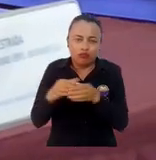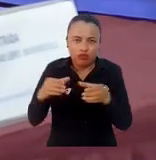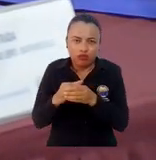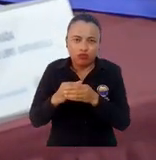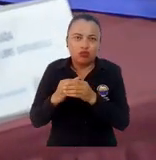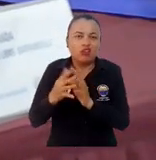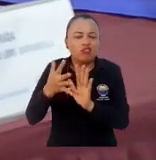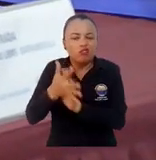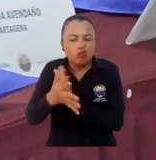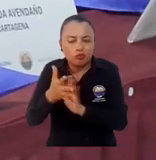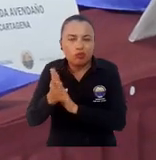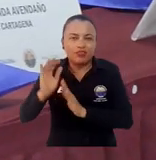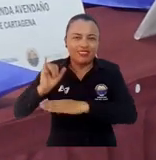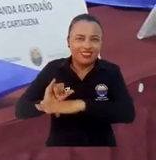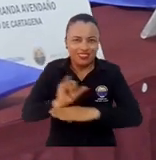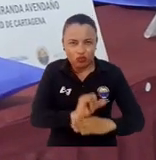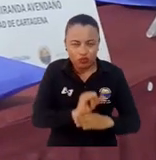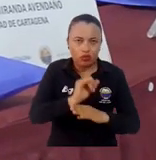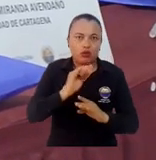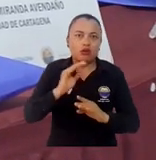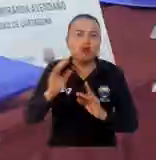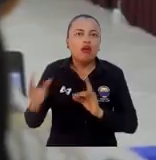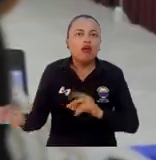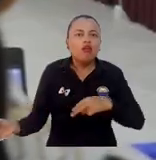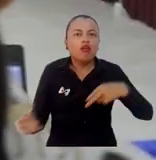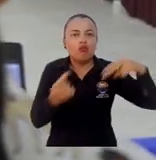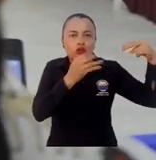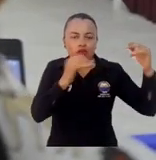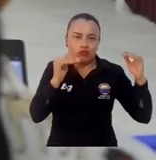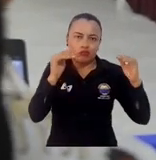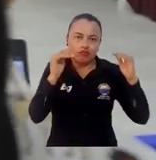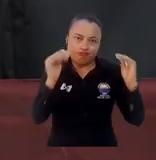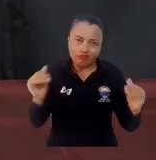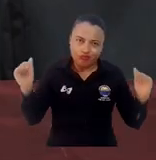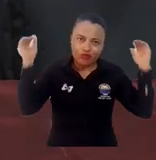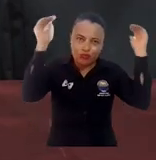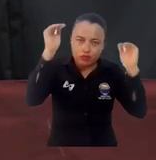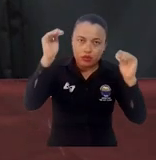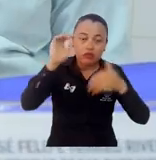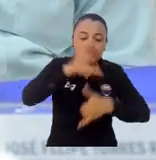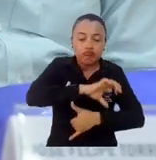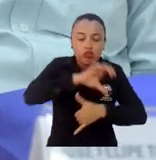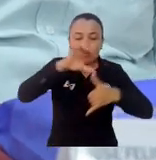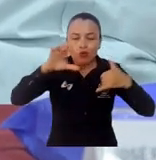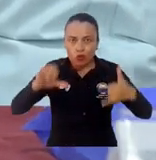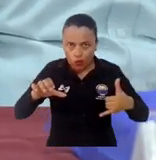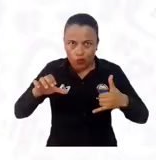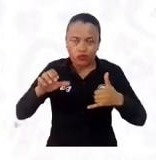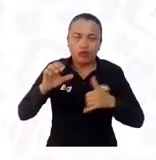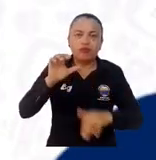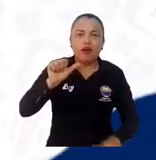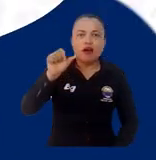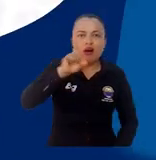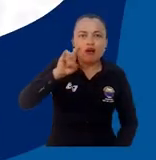de la Asociación de Unidades de Información de Instituciones de Educación Superior de la Región Caribe,